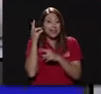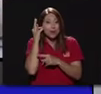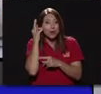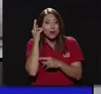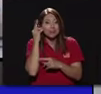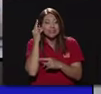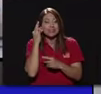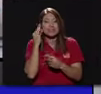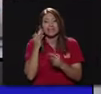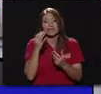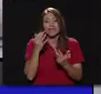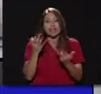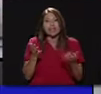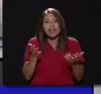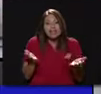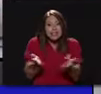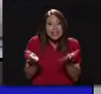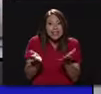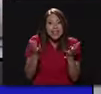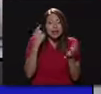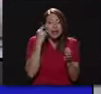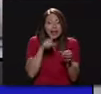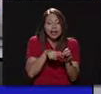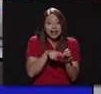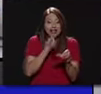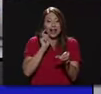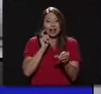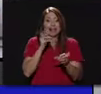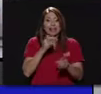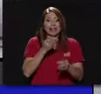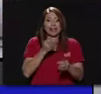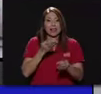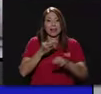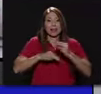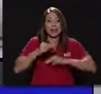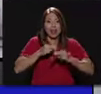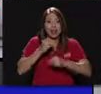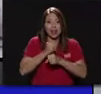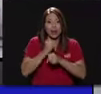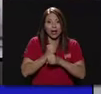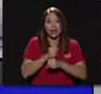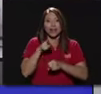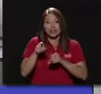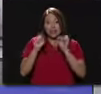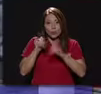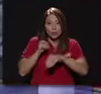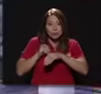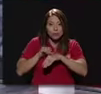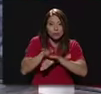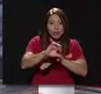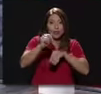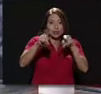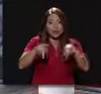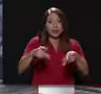salgan del mercado laboral, y por supuesto que eso tiene incidencia en el resto de la gente que se está ocupando.